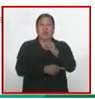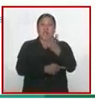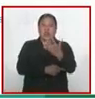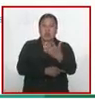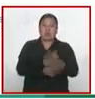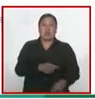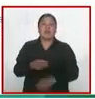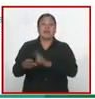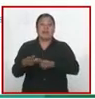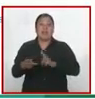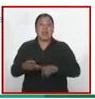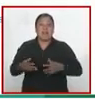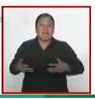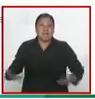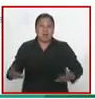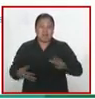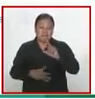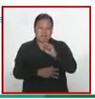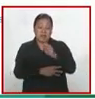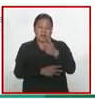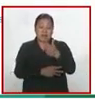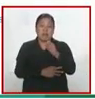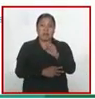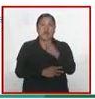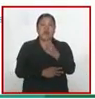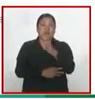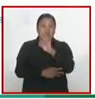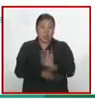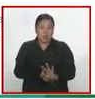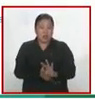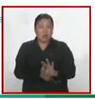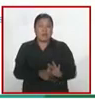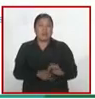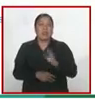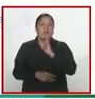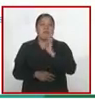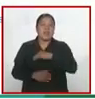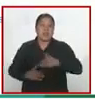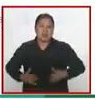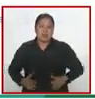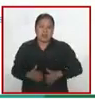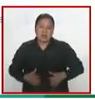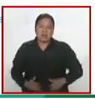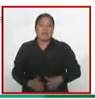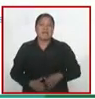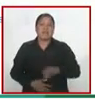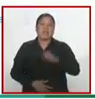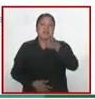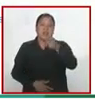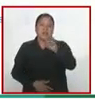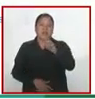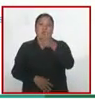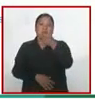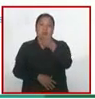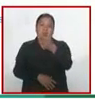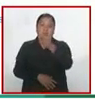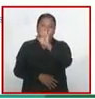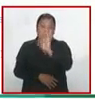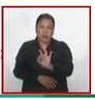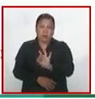la obesidad con un 27.1 por ciento y la insuficiencia renal con un 6.7 por